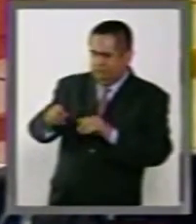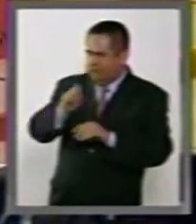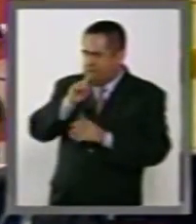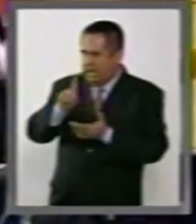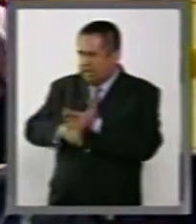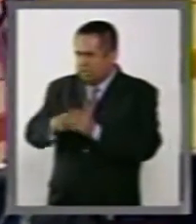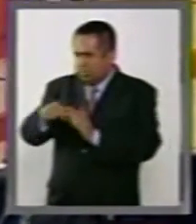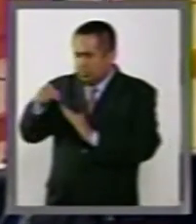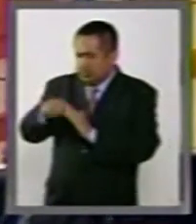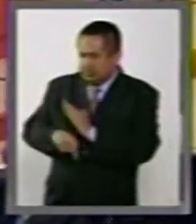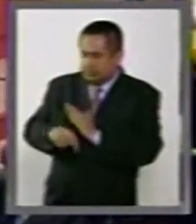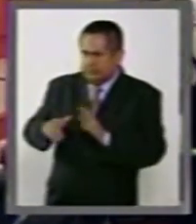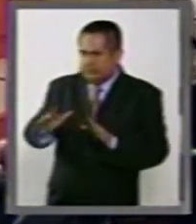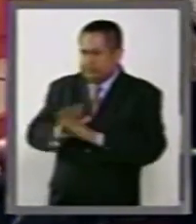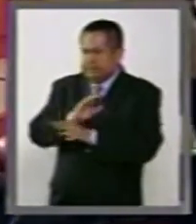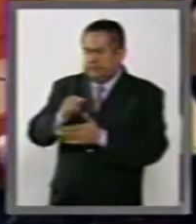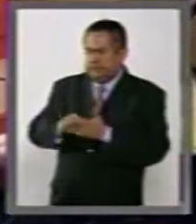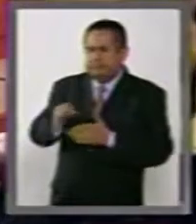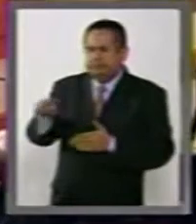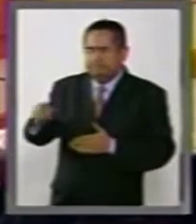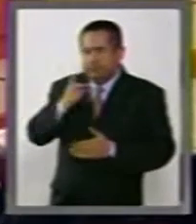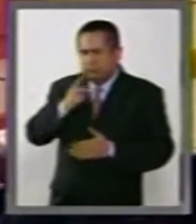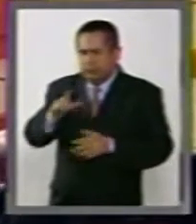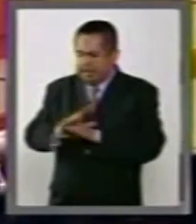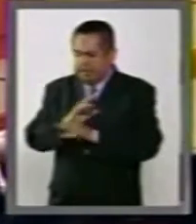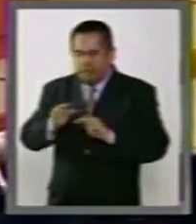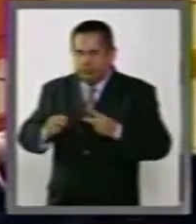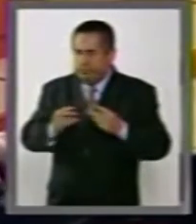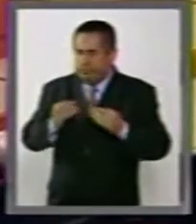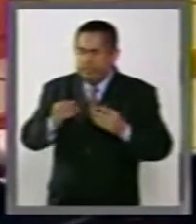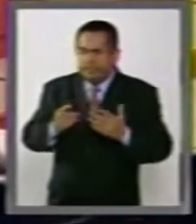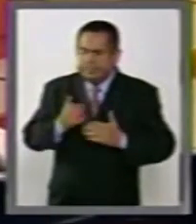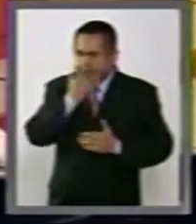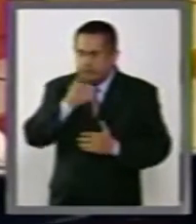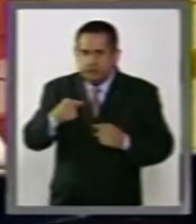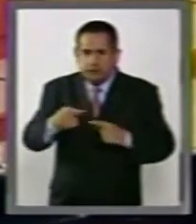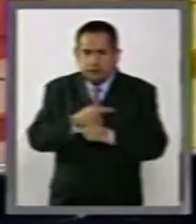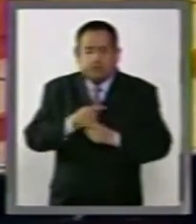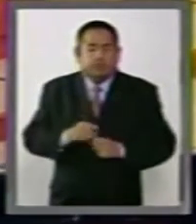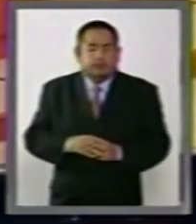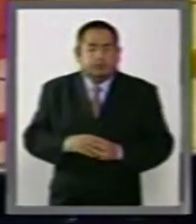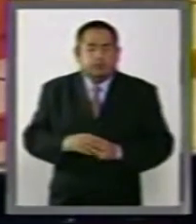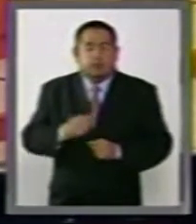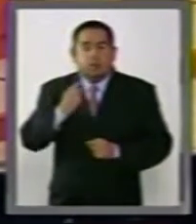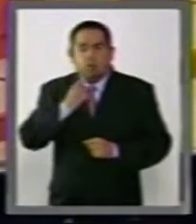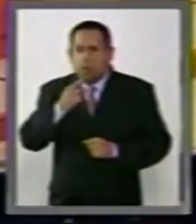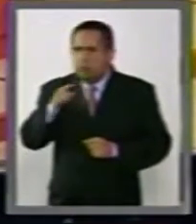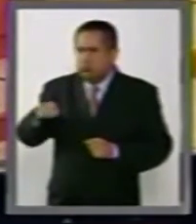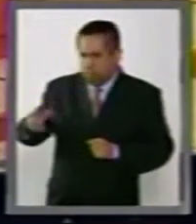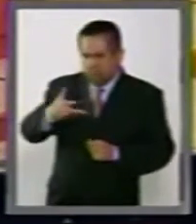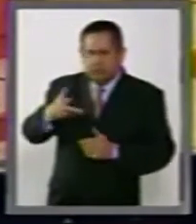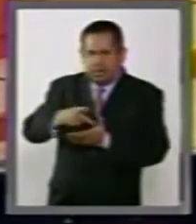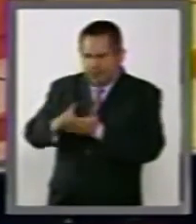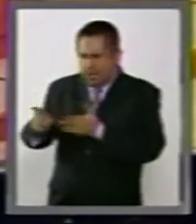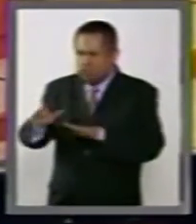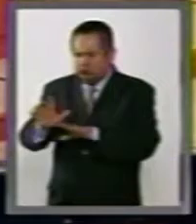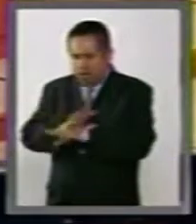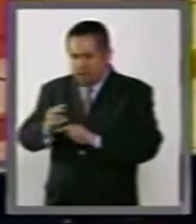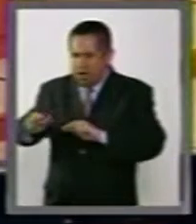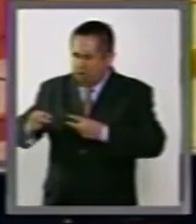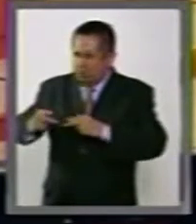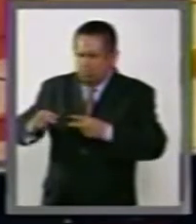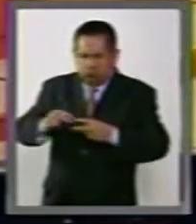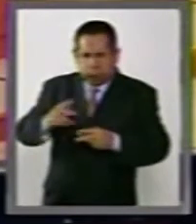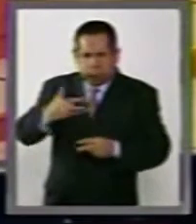fondo, por la colegisladora. Las y los diputados están en su derecho de hacer las modificaciones